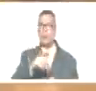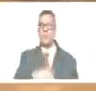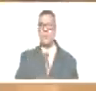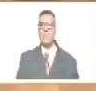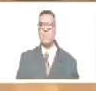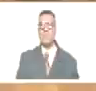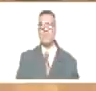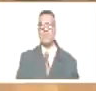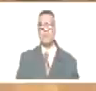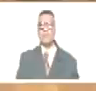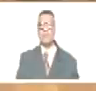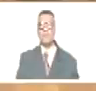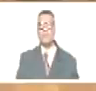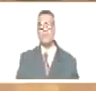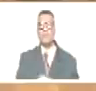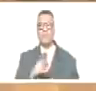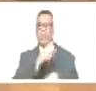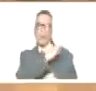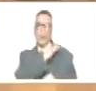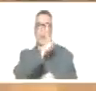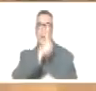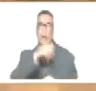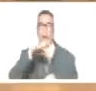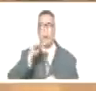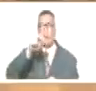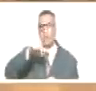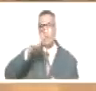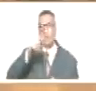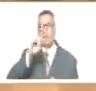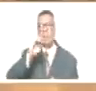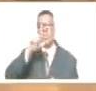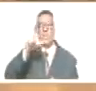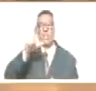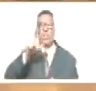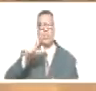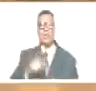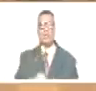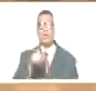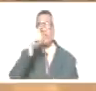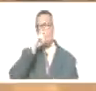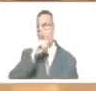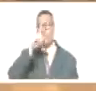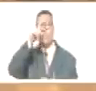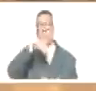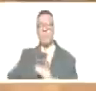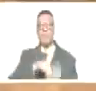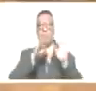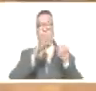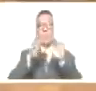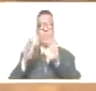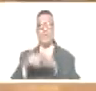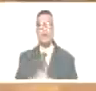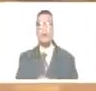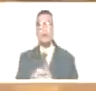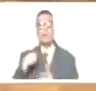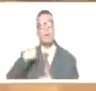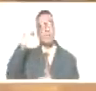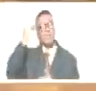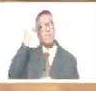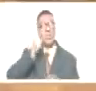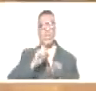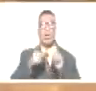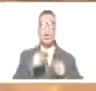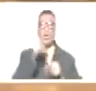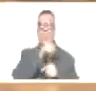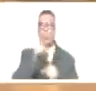Yo era director de Conatel en el año 99. Creo que algunos de los que están aquí pudieran